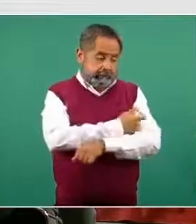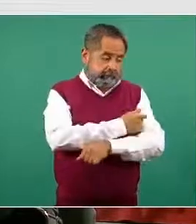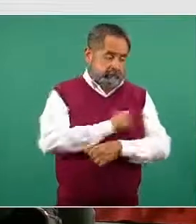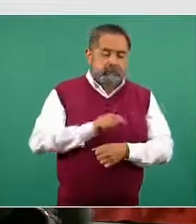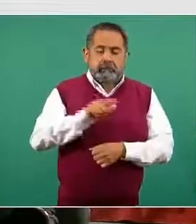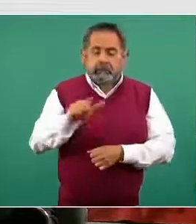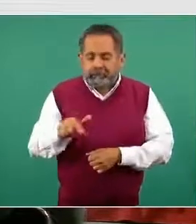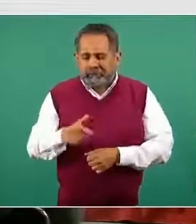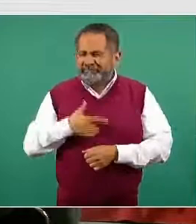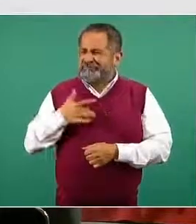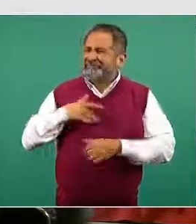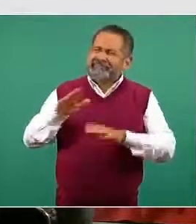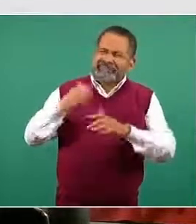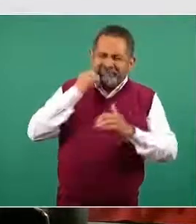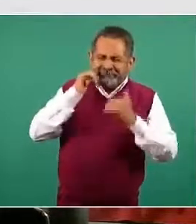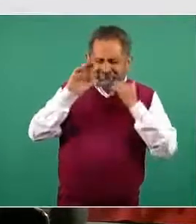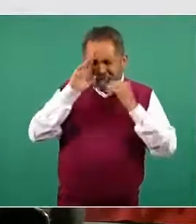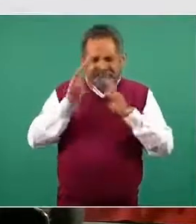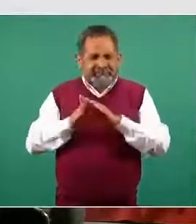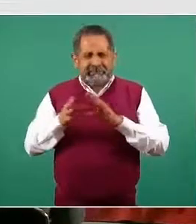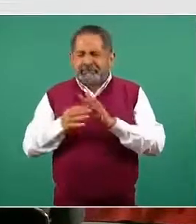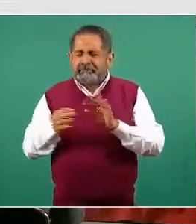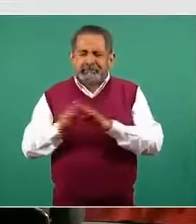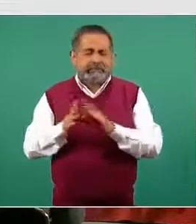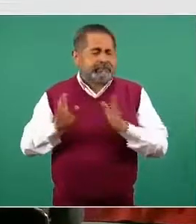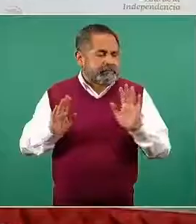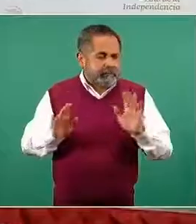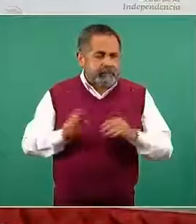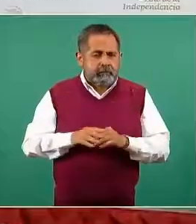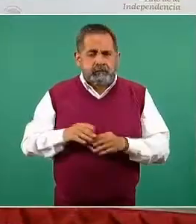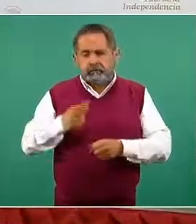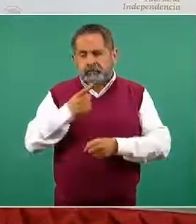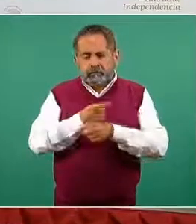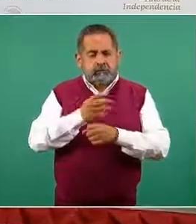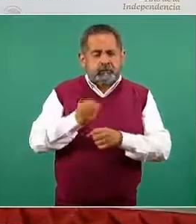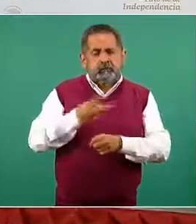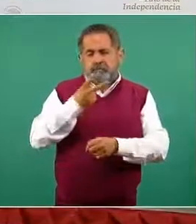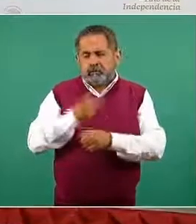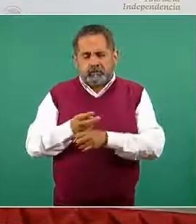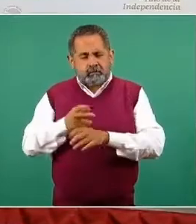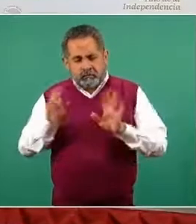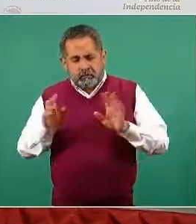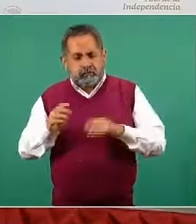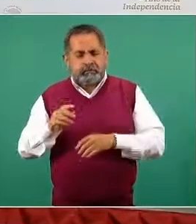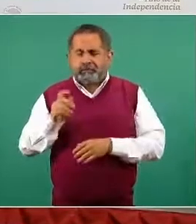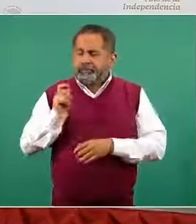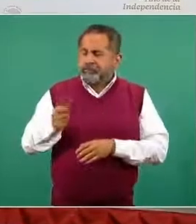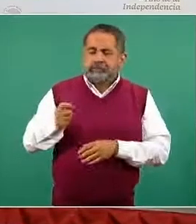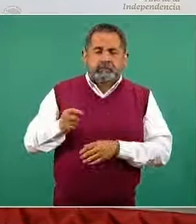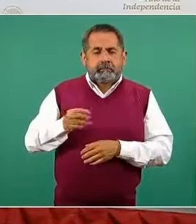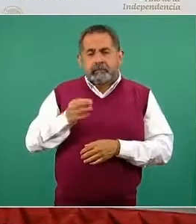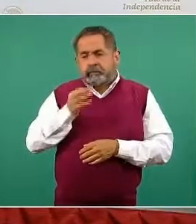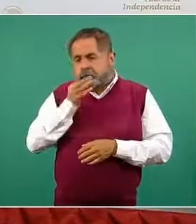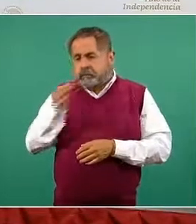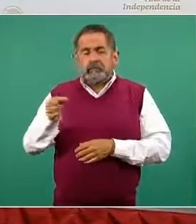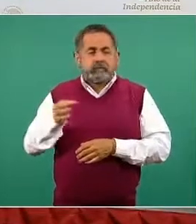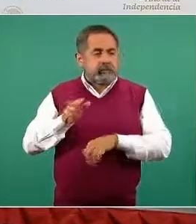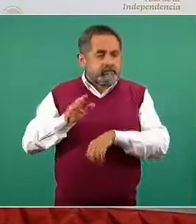de haber recibido su vacuna, independientemente de que fuera primera o segunda dosis,